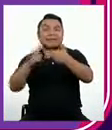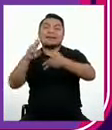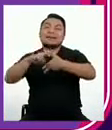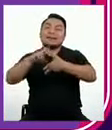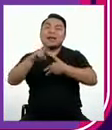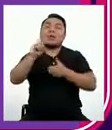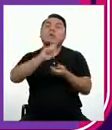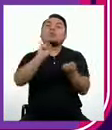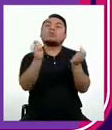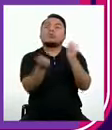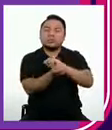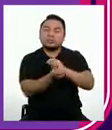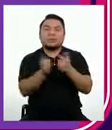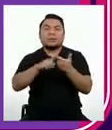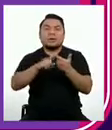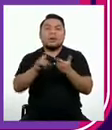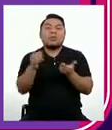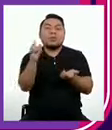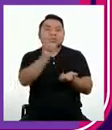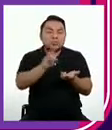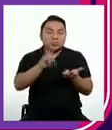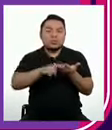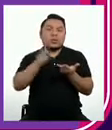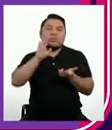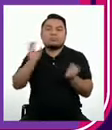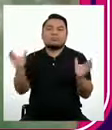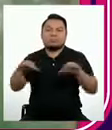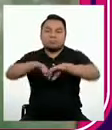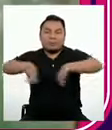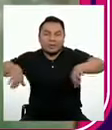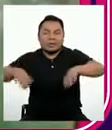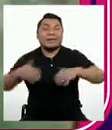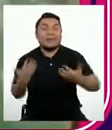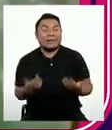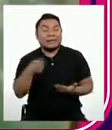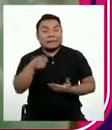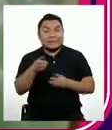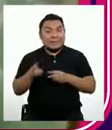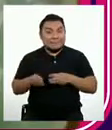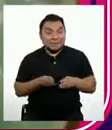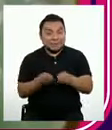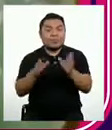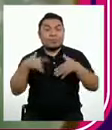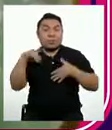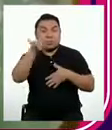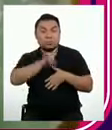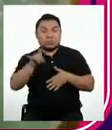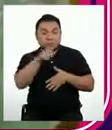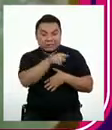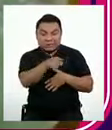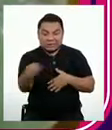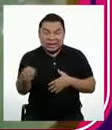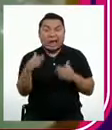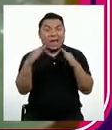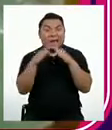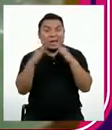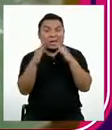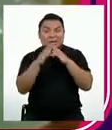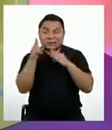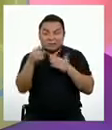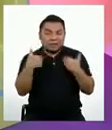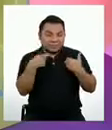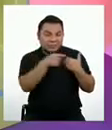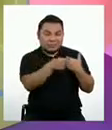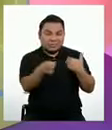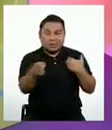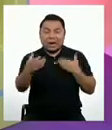de reusar y por último reciclar, ¿no? Entonces también de esta manera podemos empezar a ver que ciertas cosas en casa, por ejemplo,